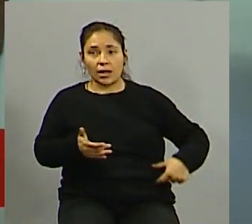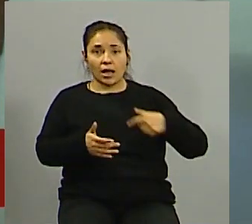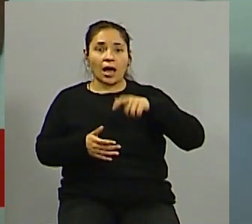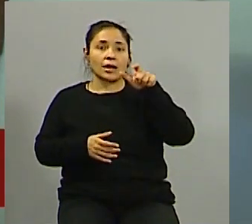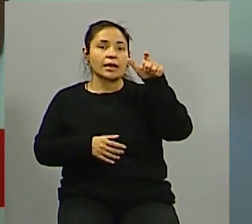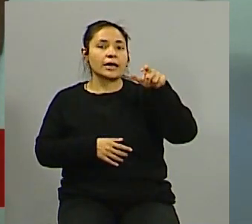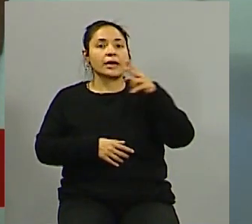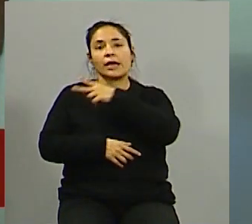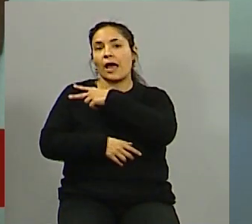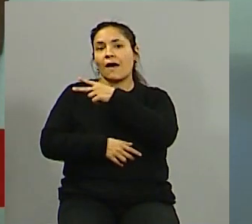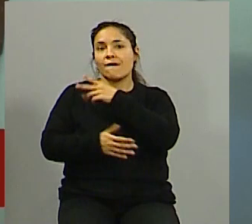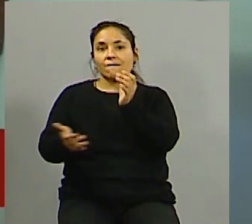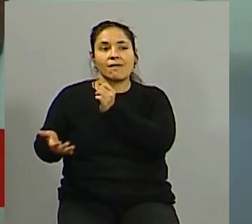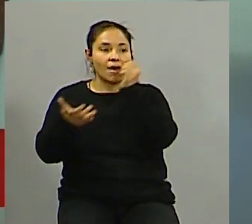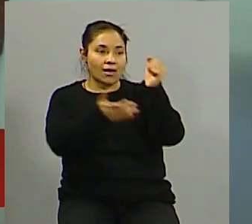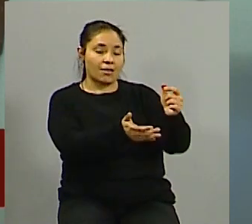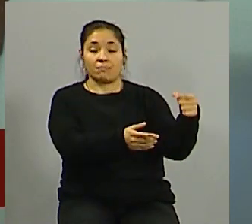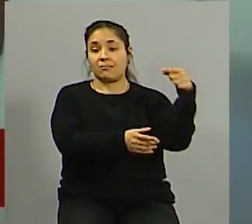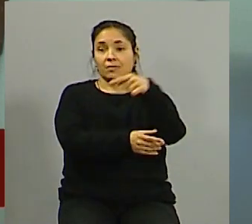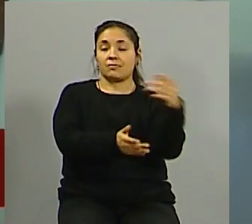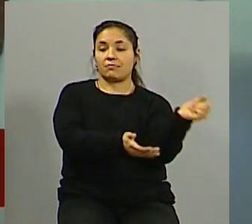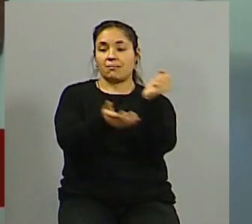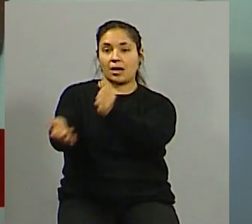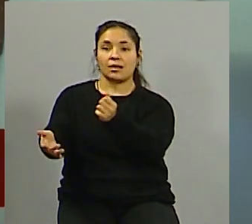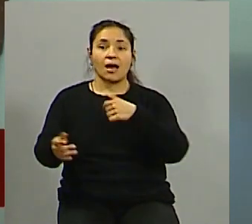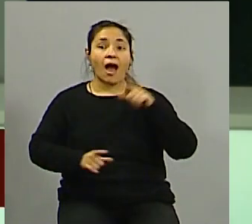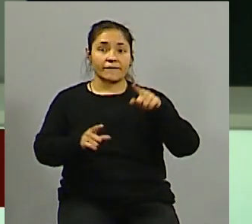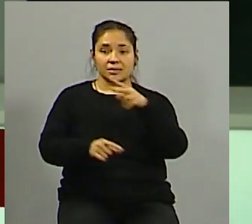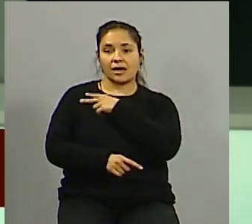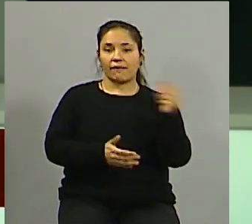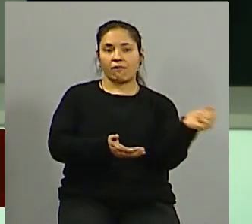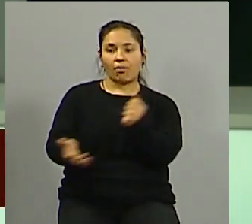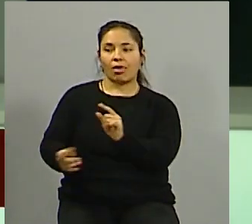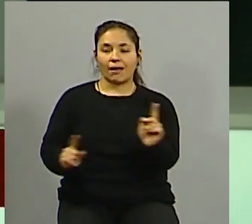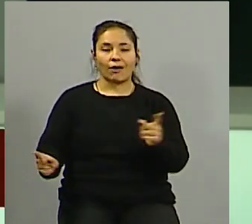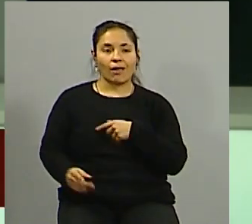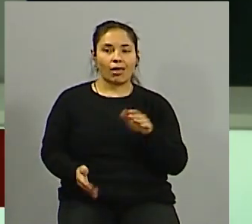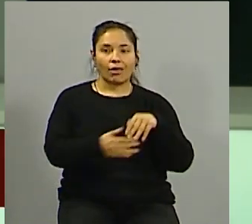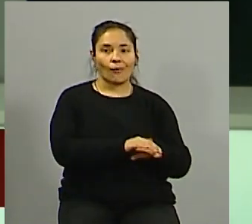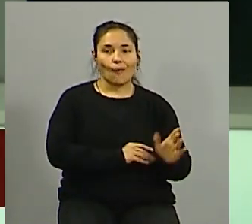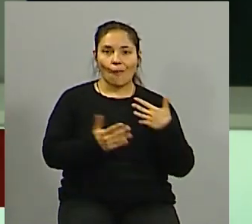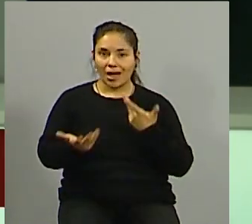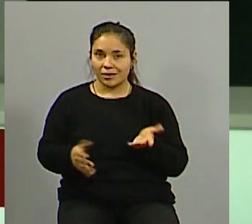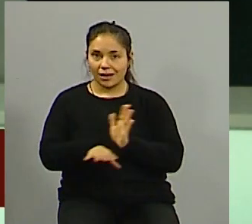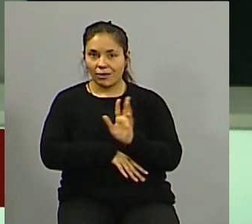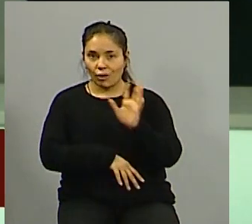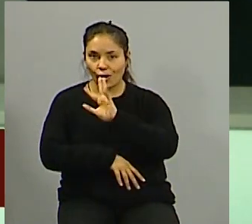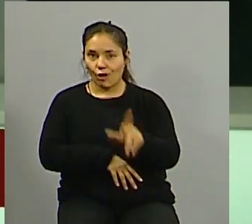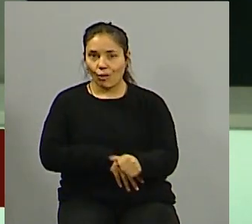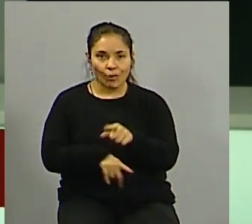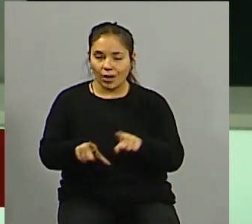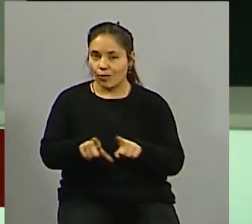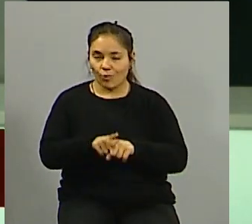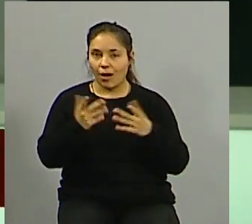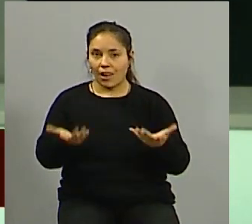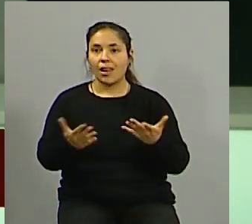empleador. Y el empleador muchas veces no le daba las asignaciones familiares a su empleado para que eso fuera, por supuesto, con carácter alimentario, las asignaciones